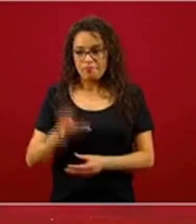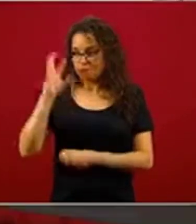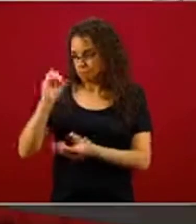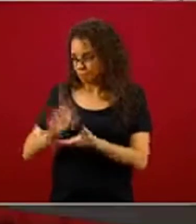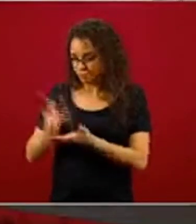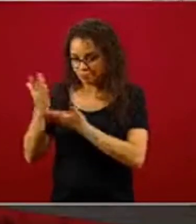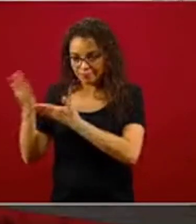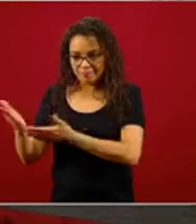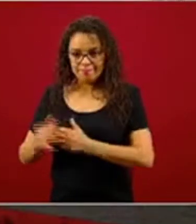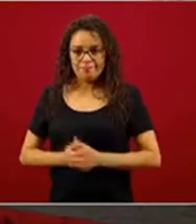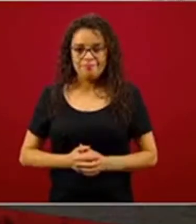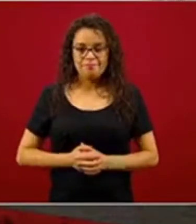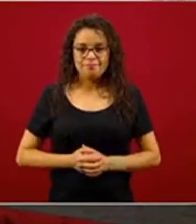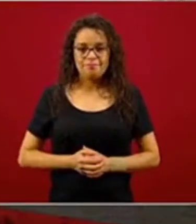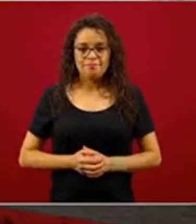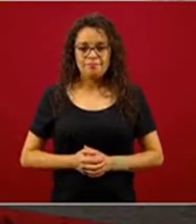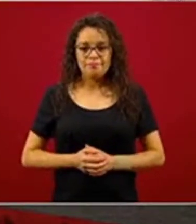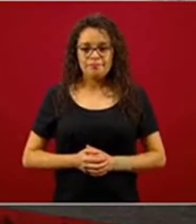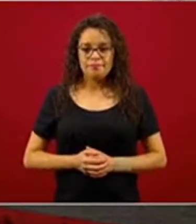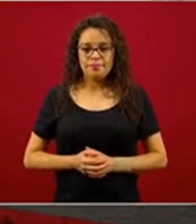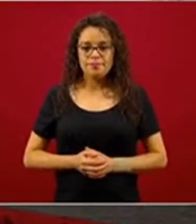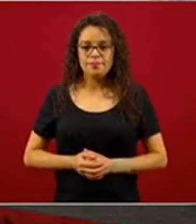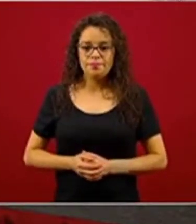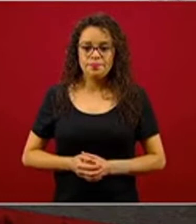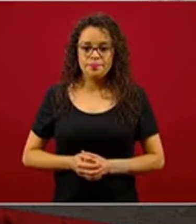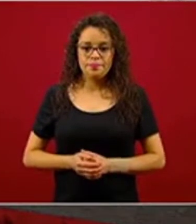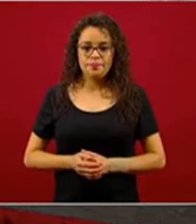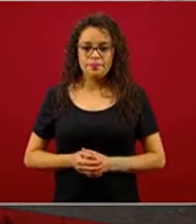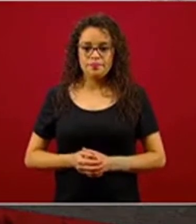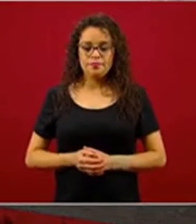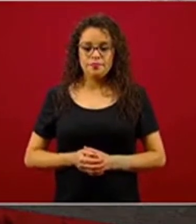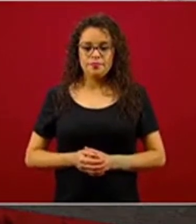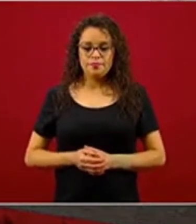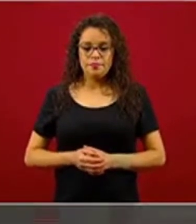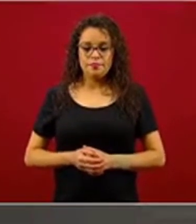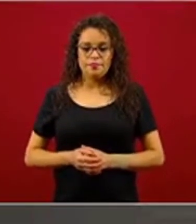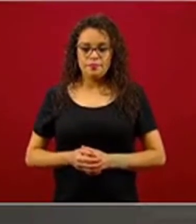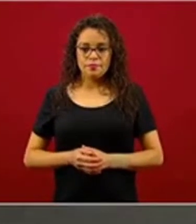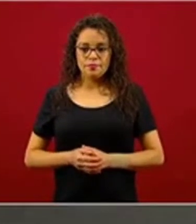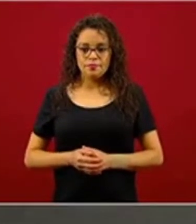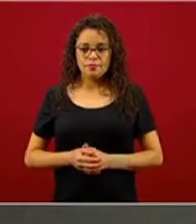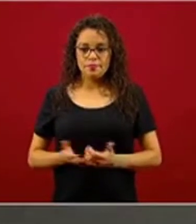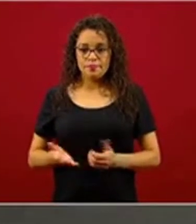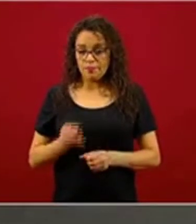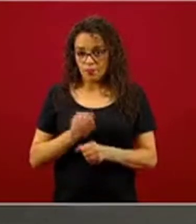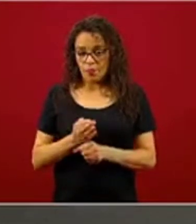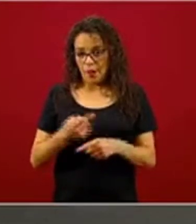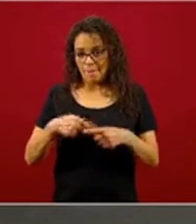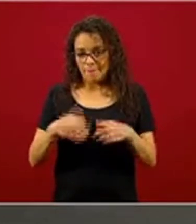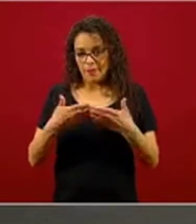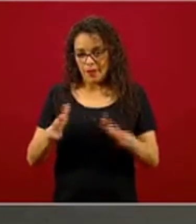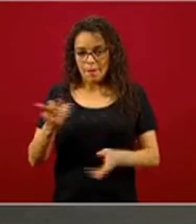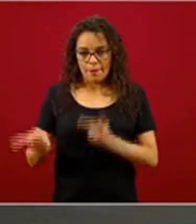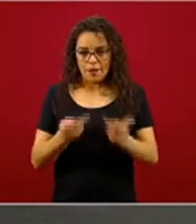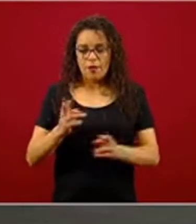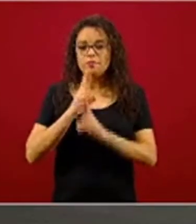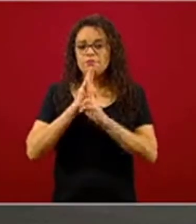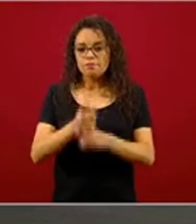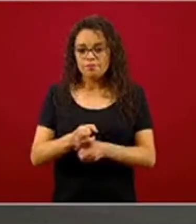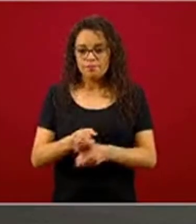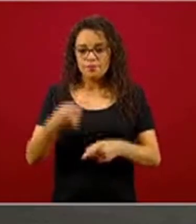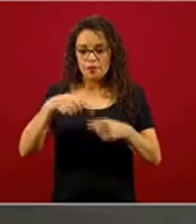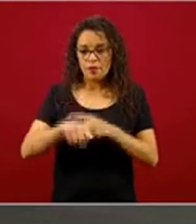manera directa. Gracias, maestro. Pues vamos a pasar entonces a la sección de preguntas y respuestas. Vamos a empezar con